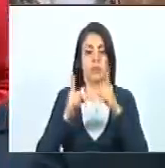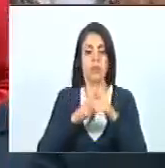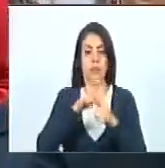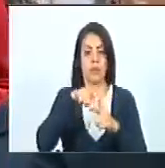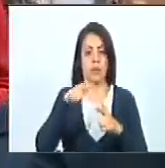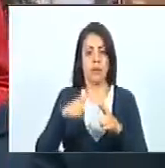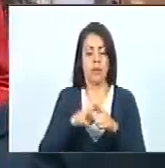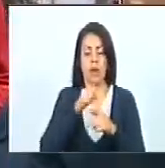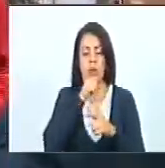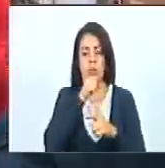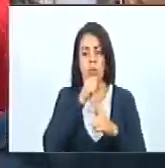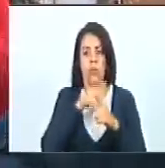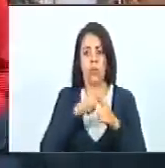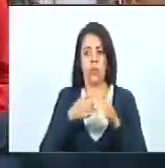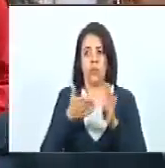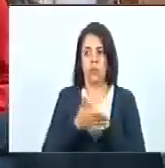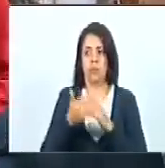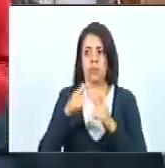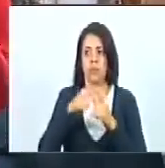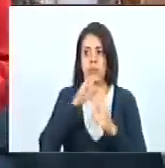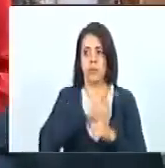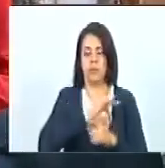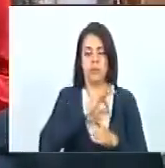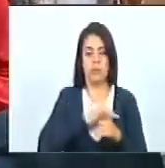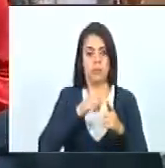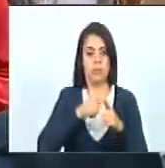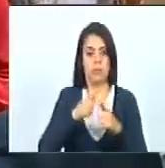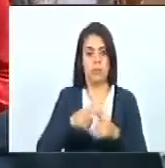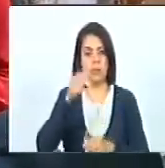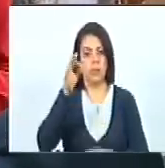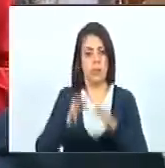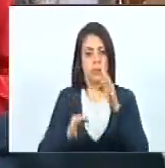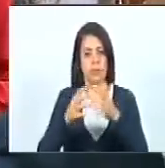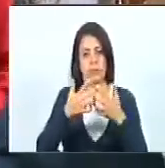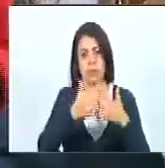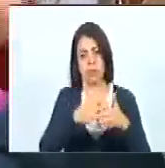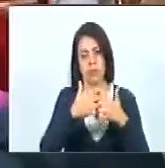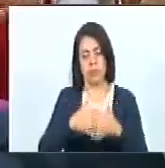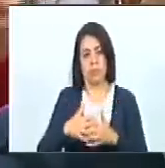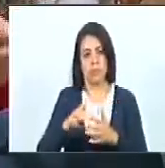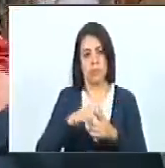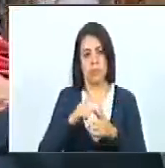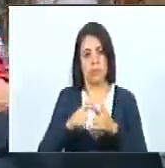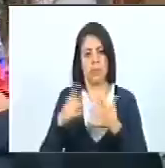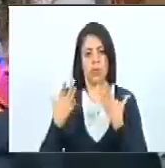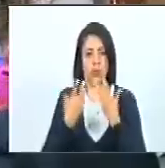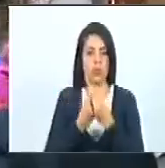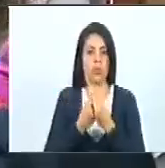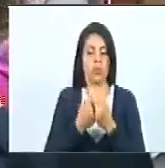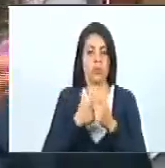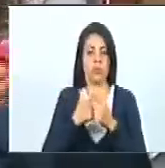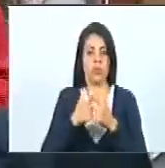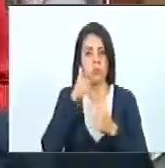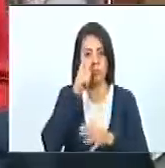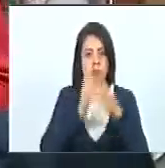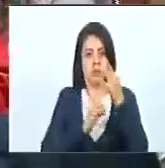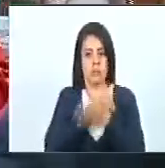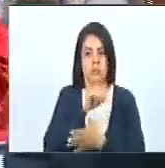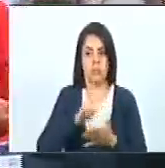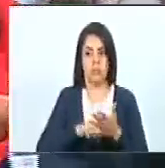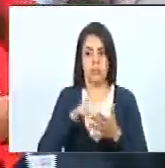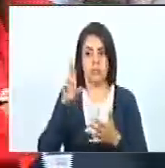las personas adultas mayores de carácter social y de carácter jurídico. Allí, junto al fiscal